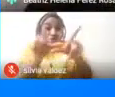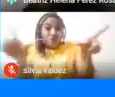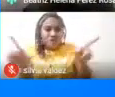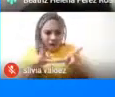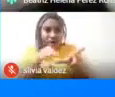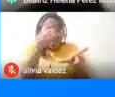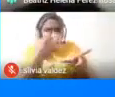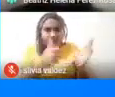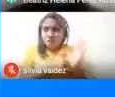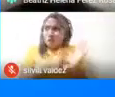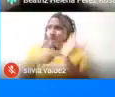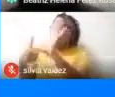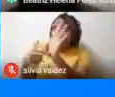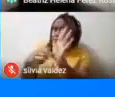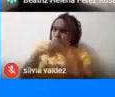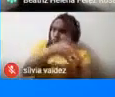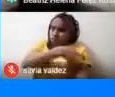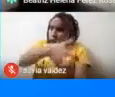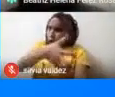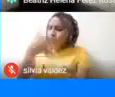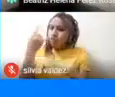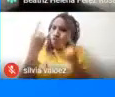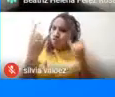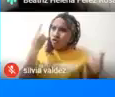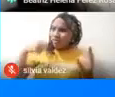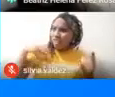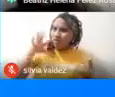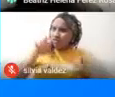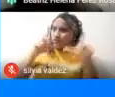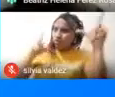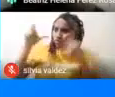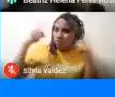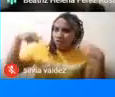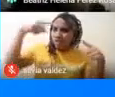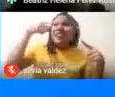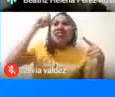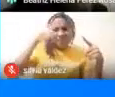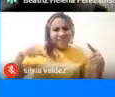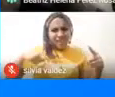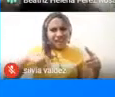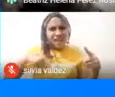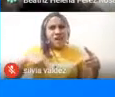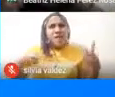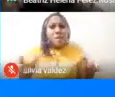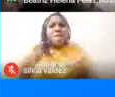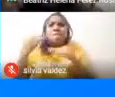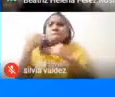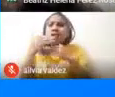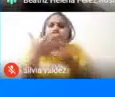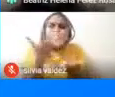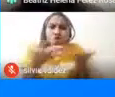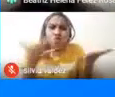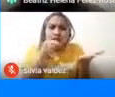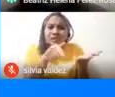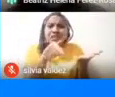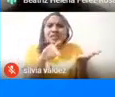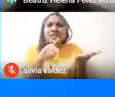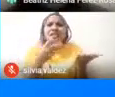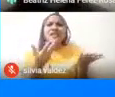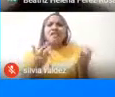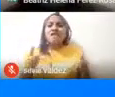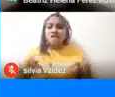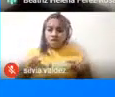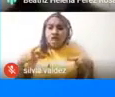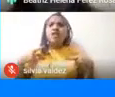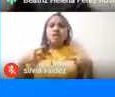quiere mostrar ese potencial, esos atractivos que tiene el turista, tiene que tener también esos mínimos de vida